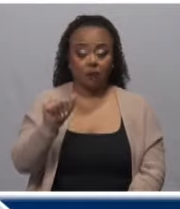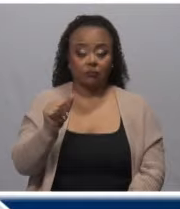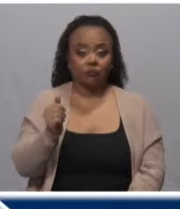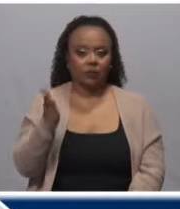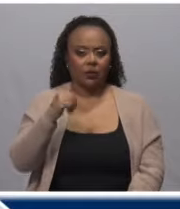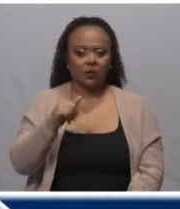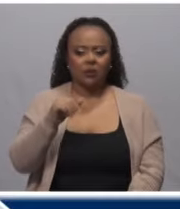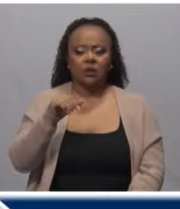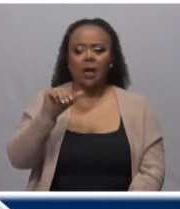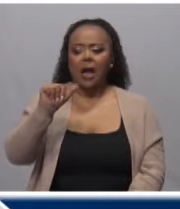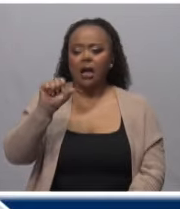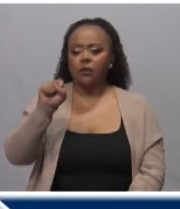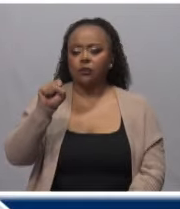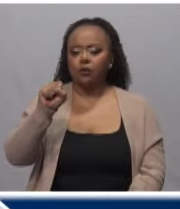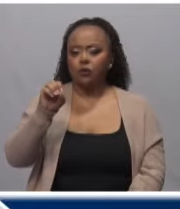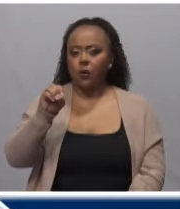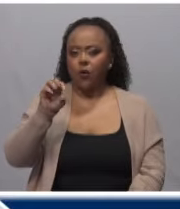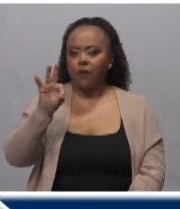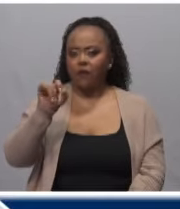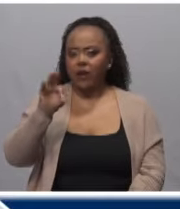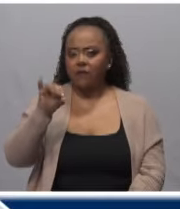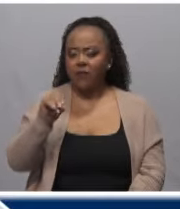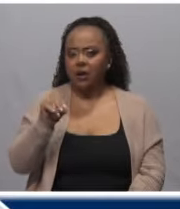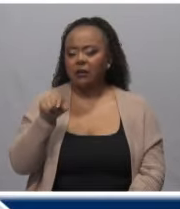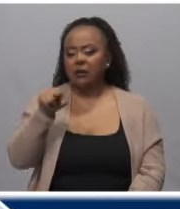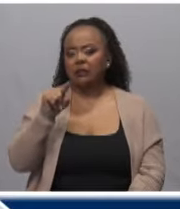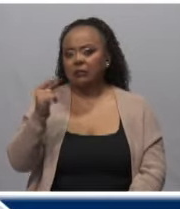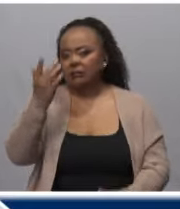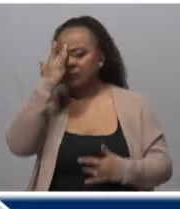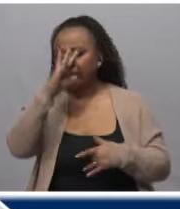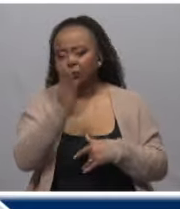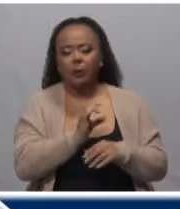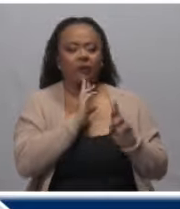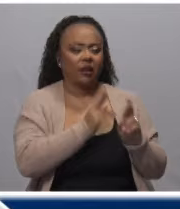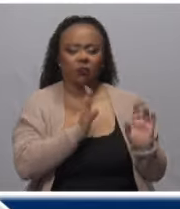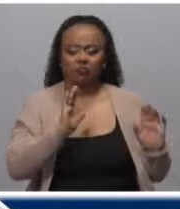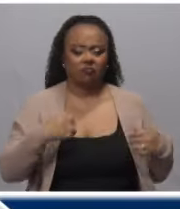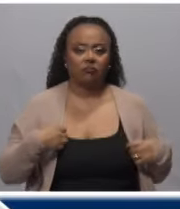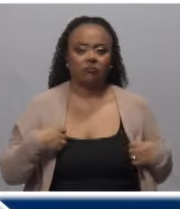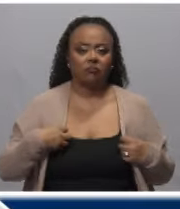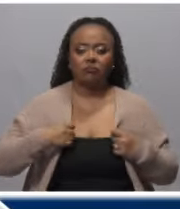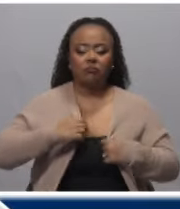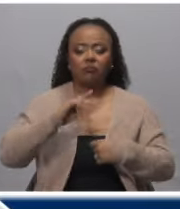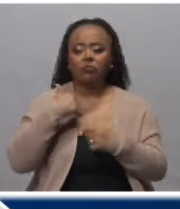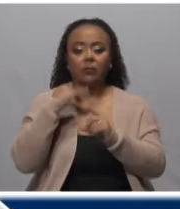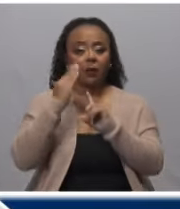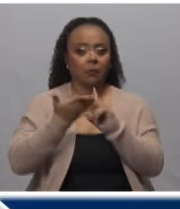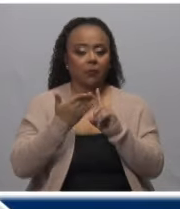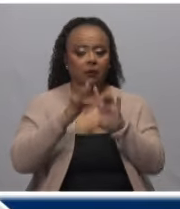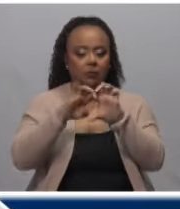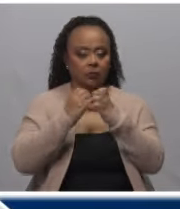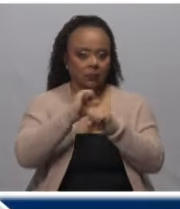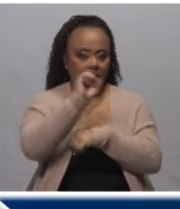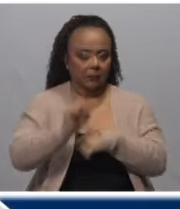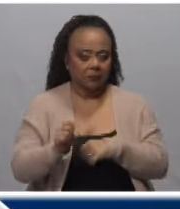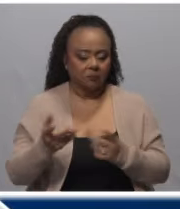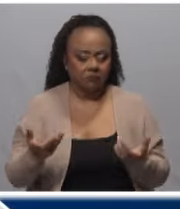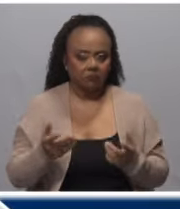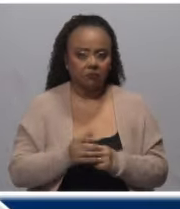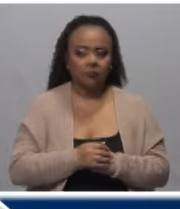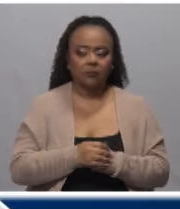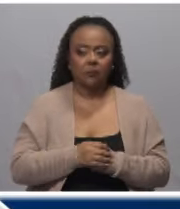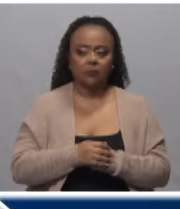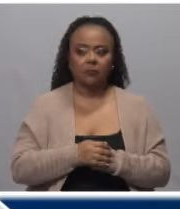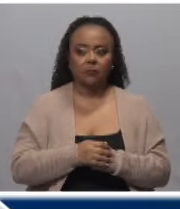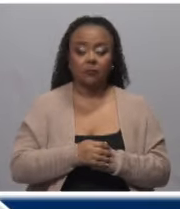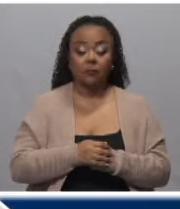jorev que se lesionó no pero igual además nunca rindió a nivel No no ha generado impacto en la planilla alza prisa si